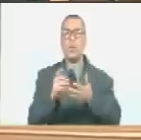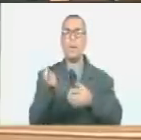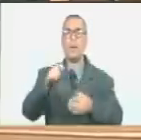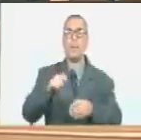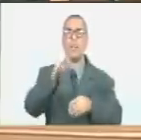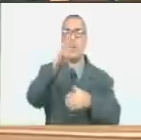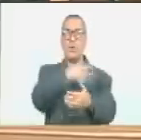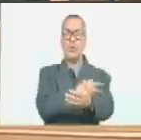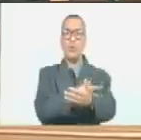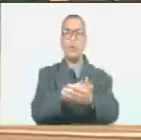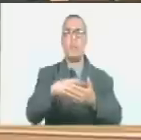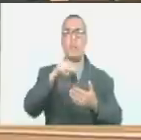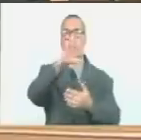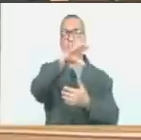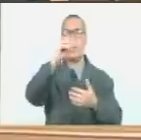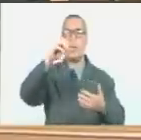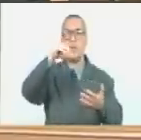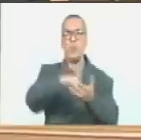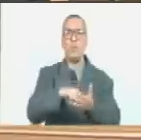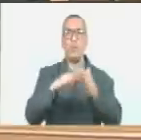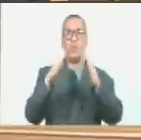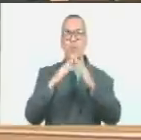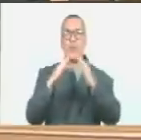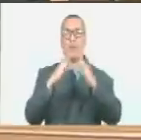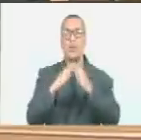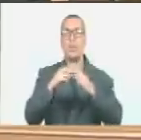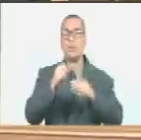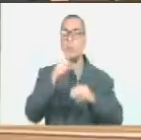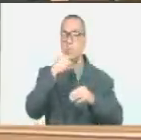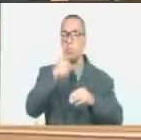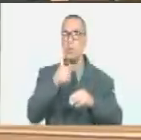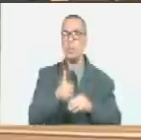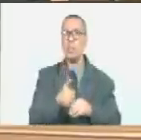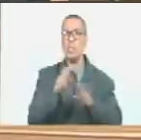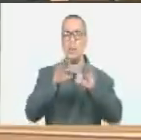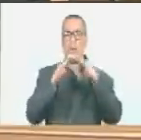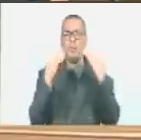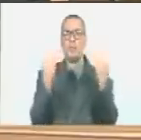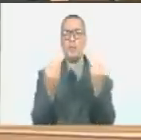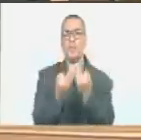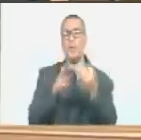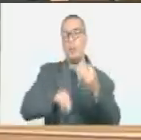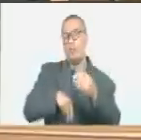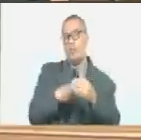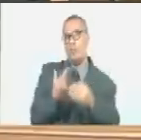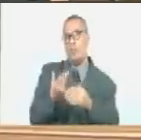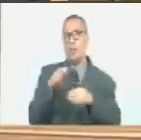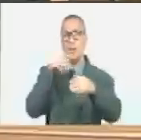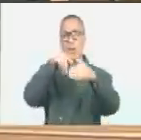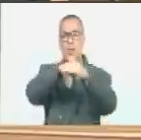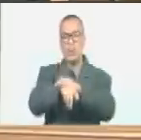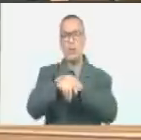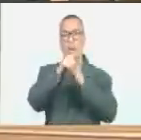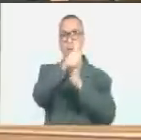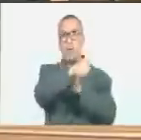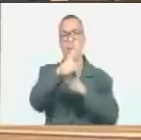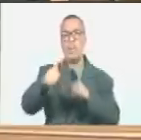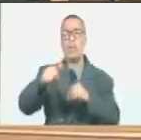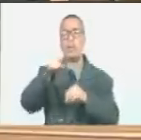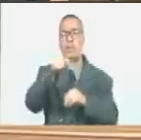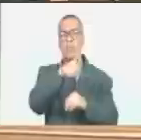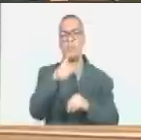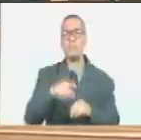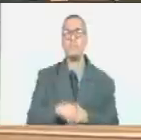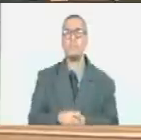de 4.500.000 viviendas dignas a familias que han podido acceder a cada una de